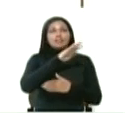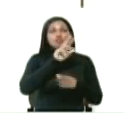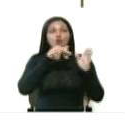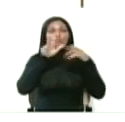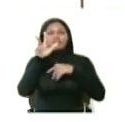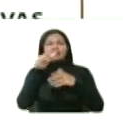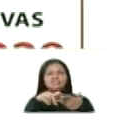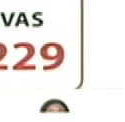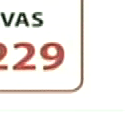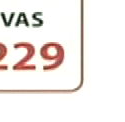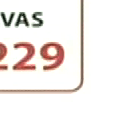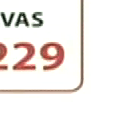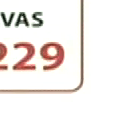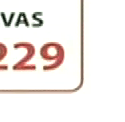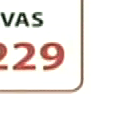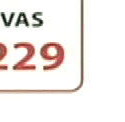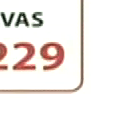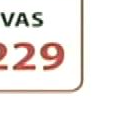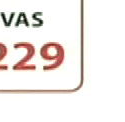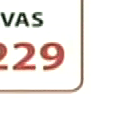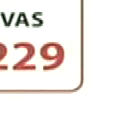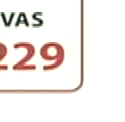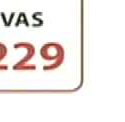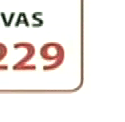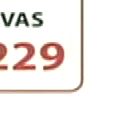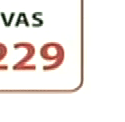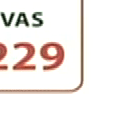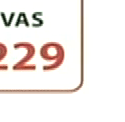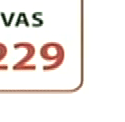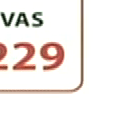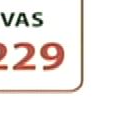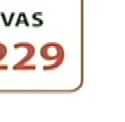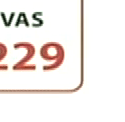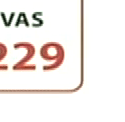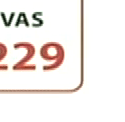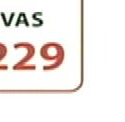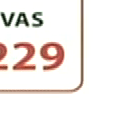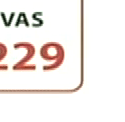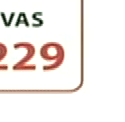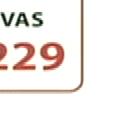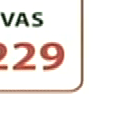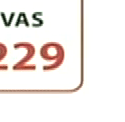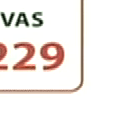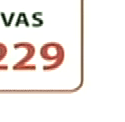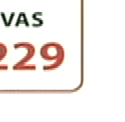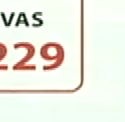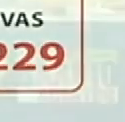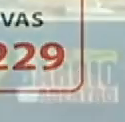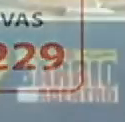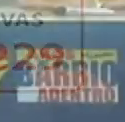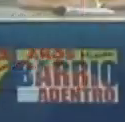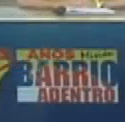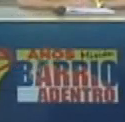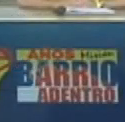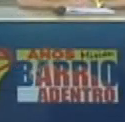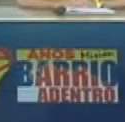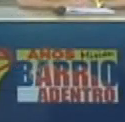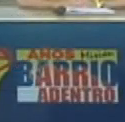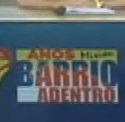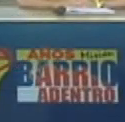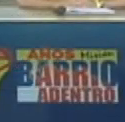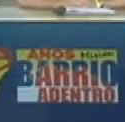268.503, quiere decir 18.000 pruebas más que el día de ayer que tuvimos esta comparecencia, este acto de